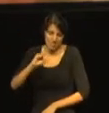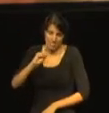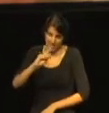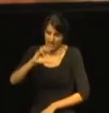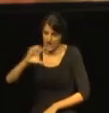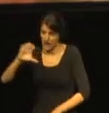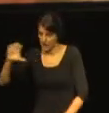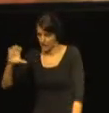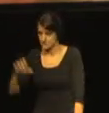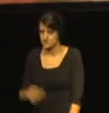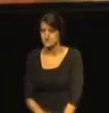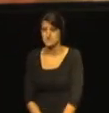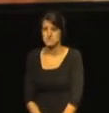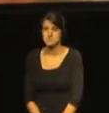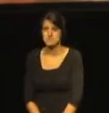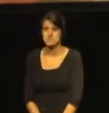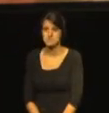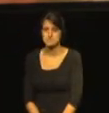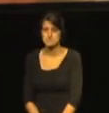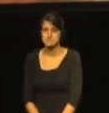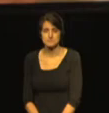Los IDEE,